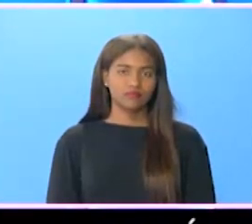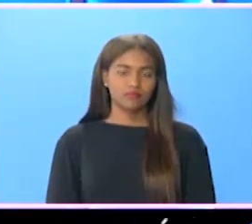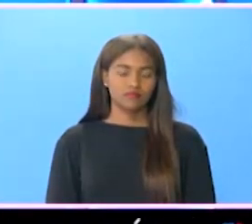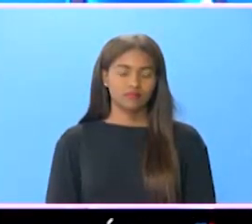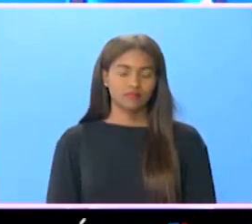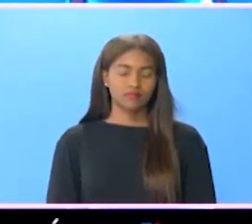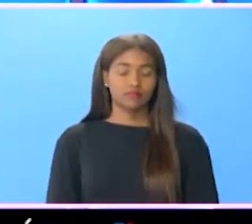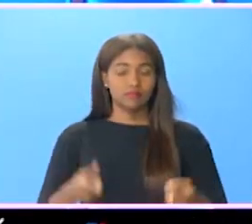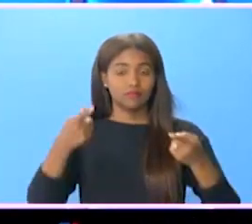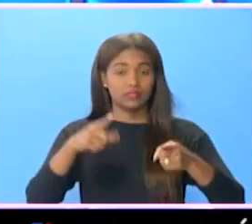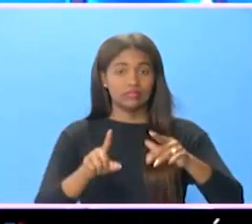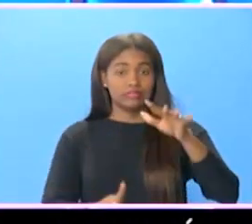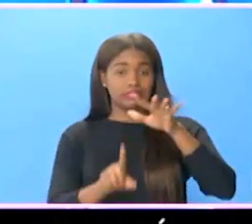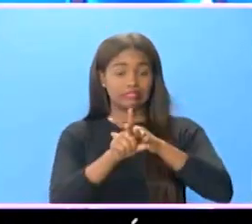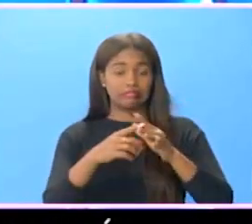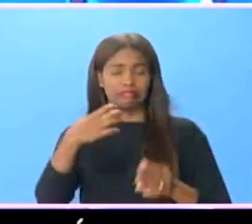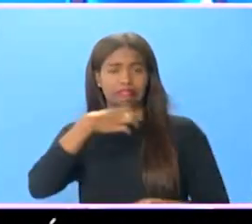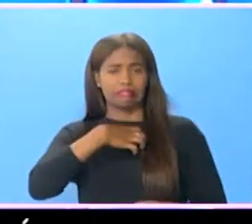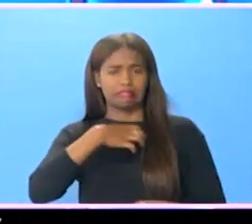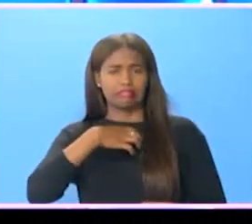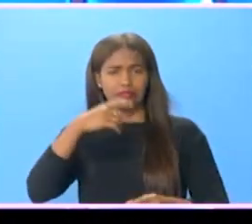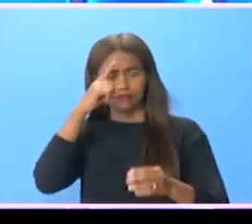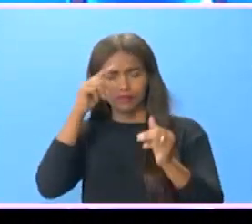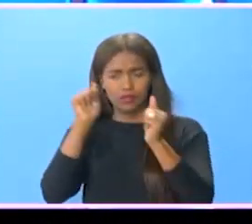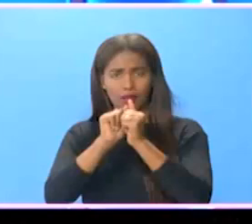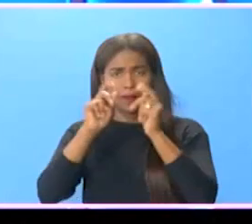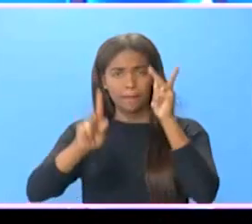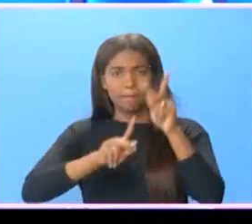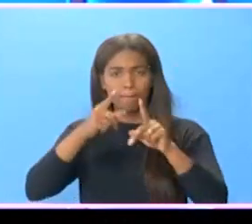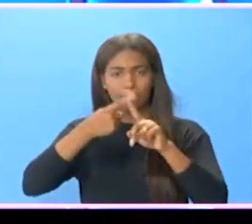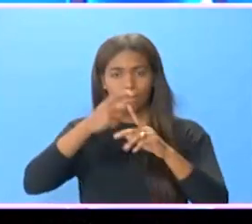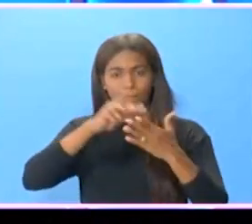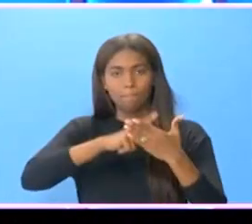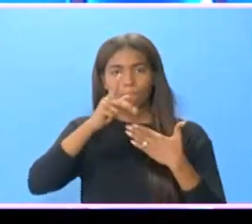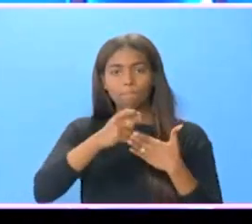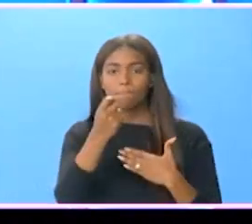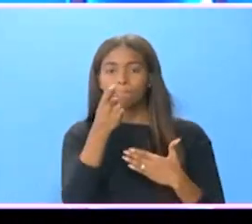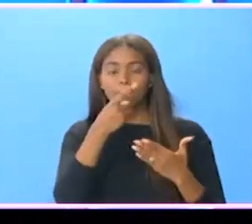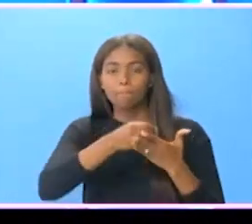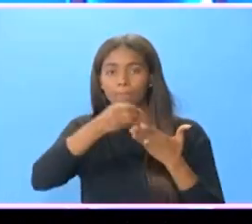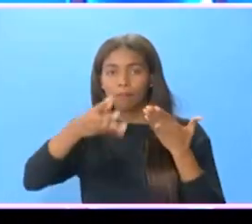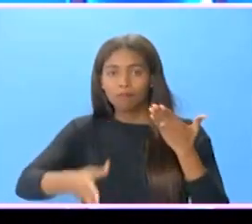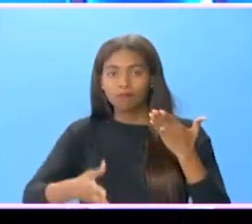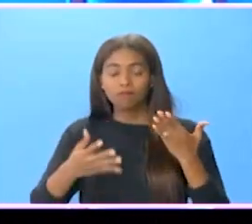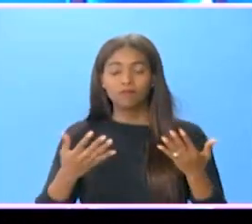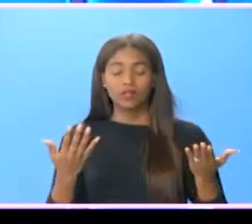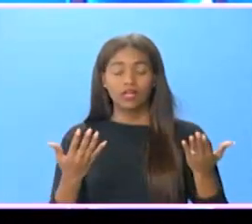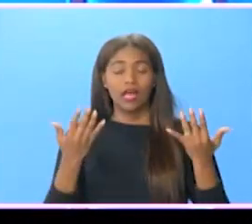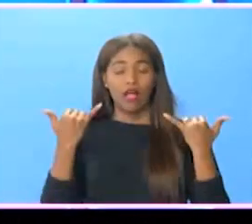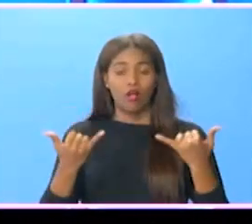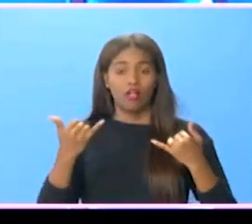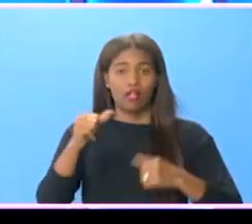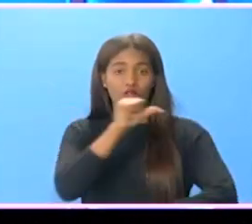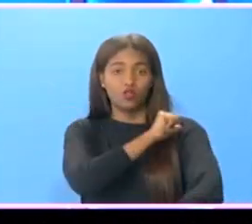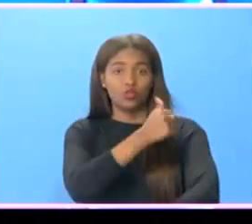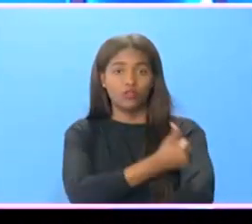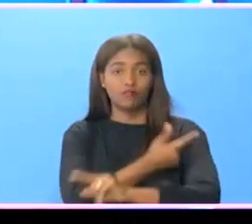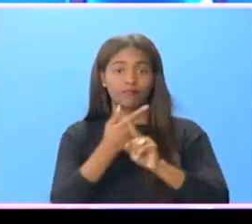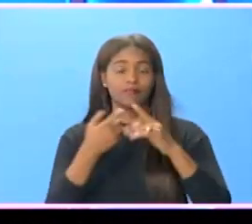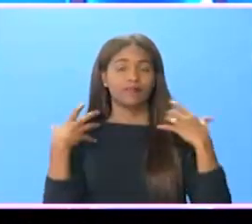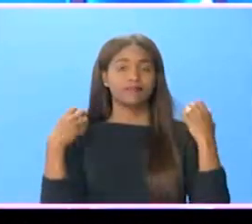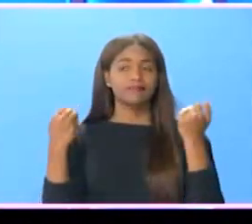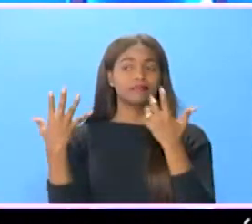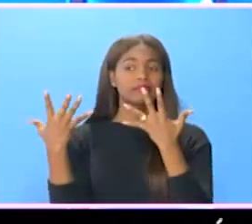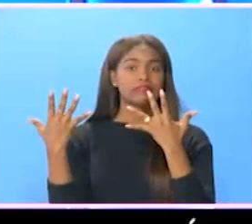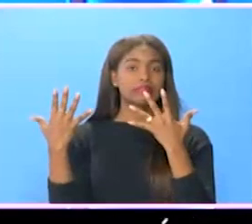Señores, y pese a las constantes quejas por parte de pacientes del programa de medicamentos de alto costo, aún las autoridades sanitarias están a la espera